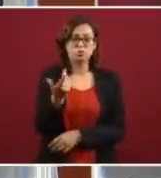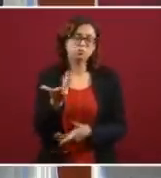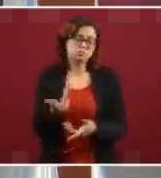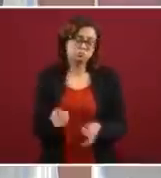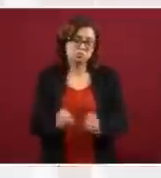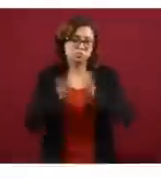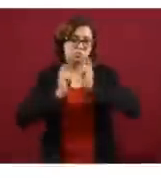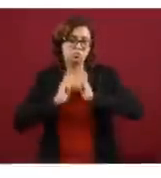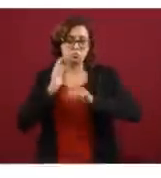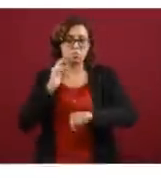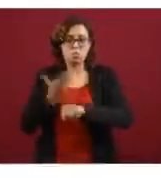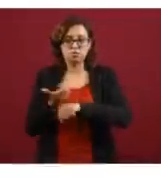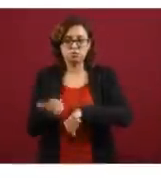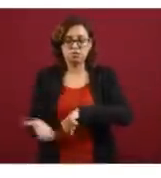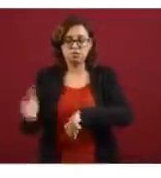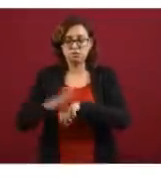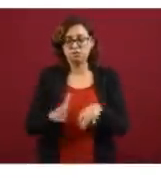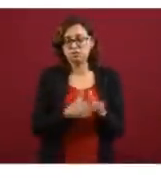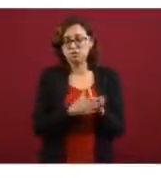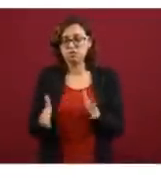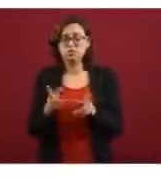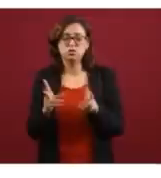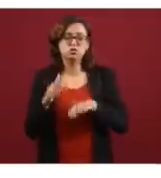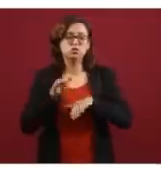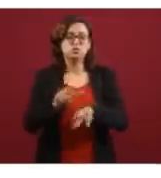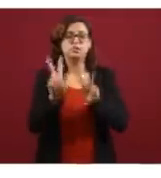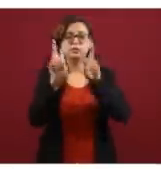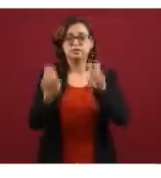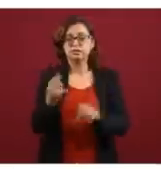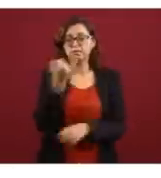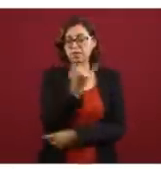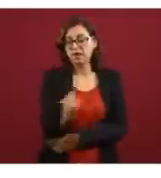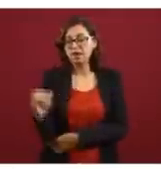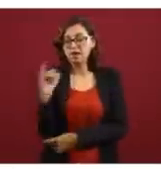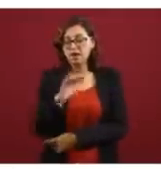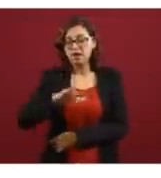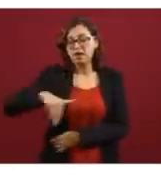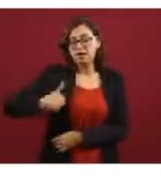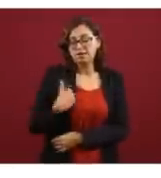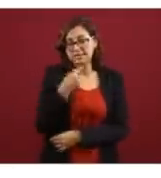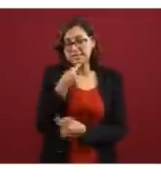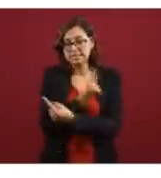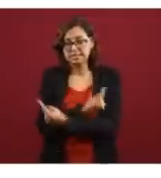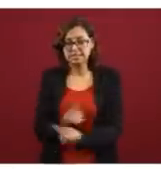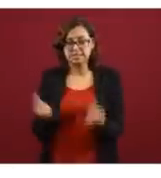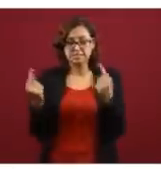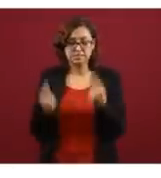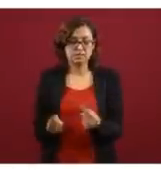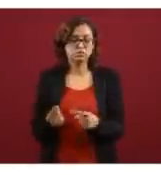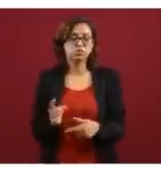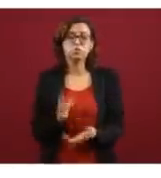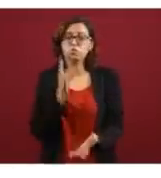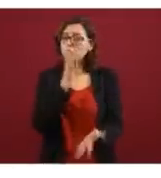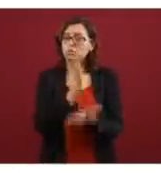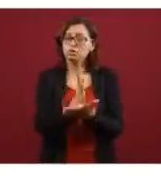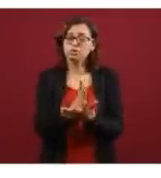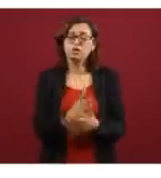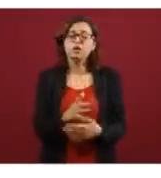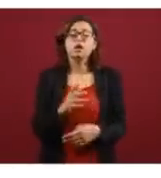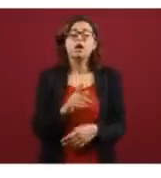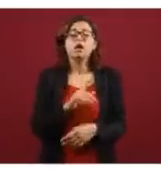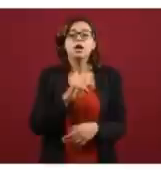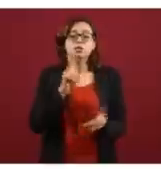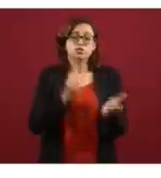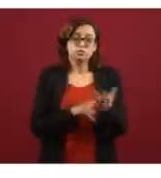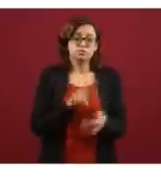administración, que es la relativa al programa de estancias infantiles para apoyar a madres trabajadoras. Y en materia de quejas, en